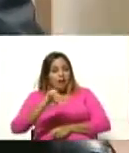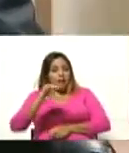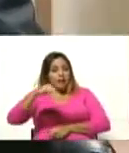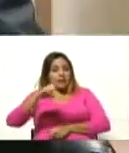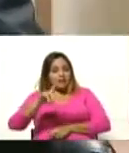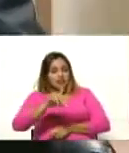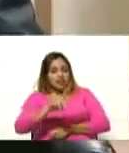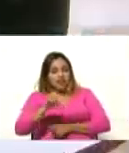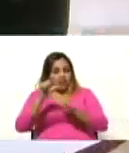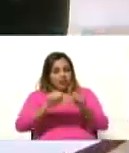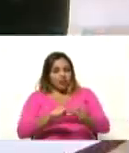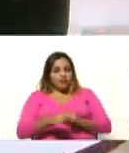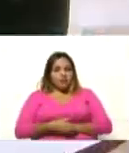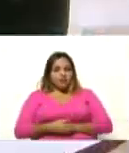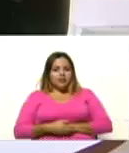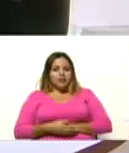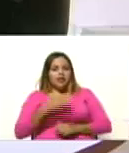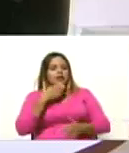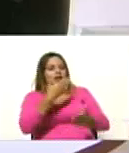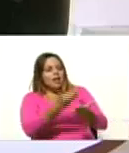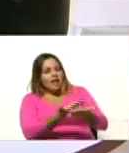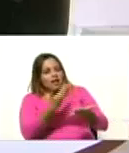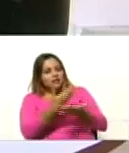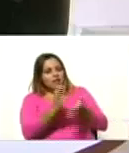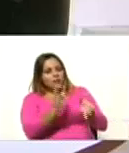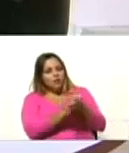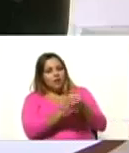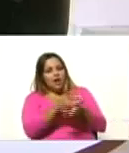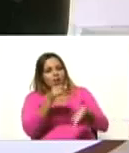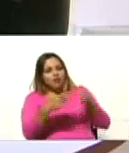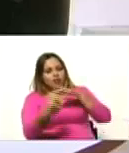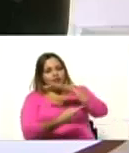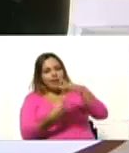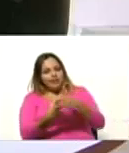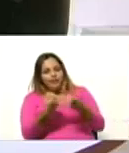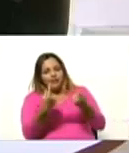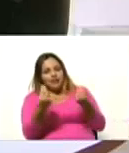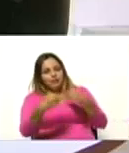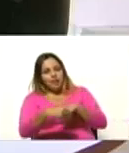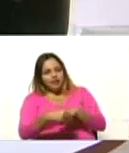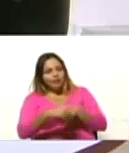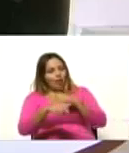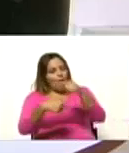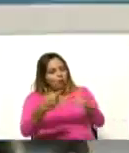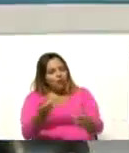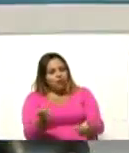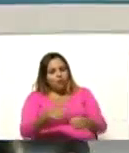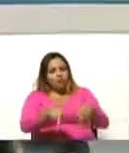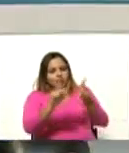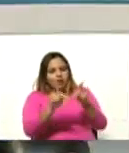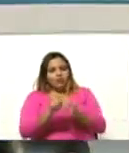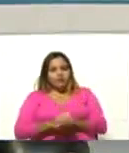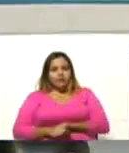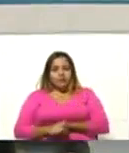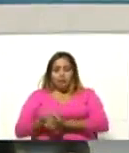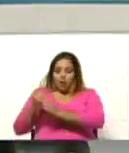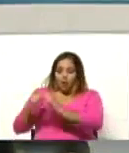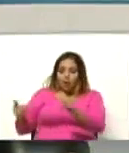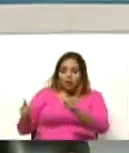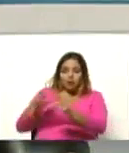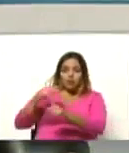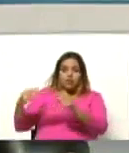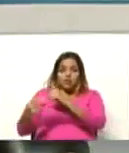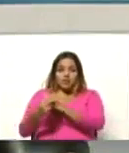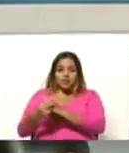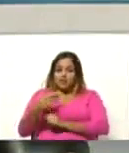presencia. Gracias, Boris. Quedaron algunos datos y análisis en el tintero para otra oportunidad. Para otro programa de 360, qué agradecido